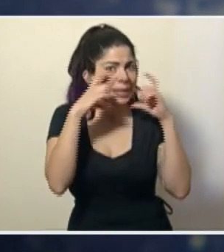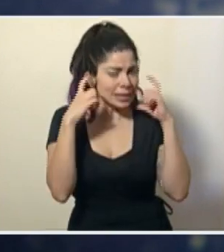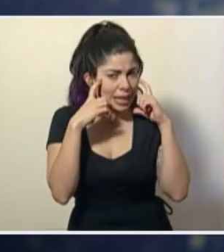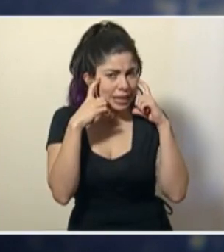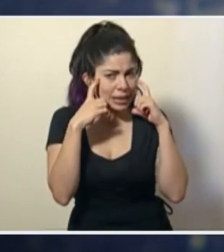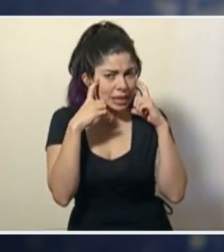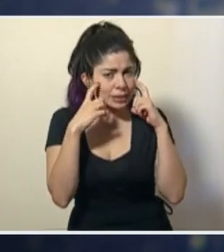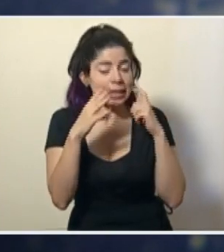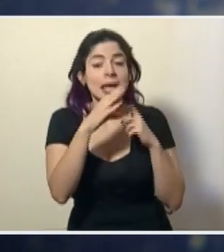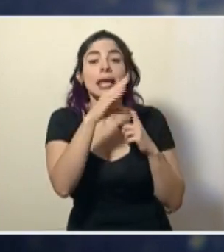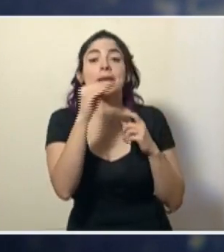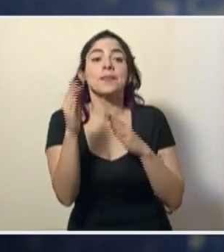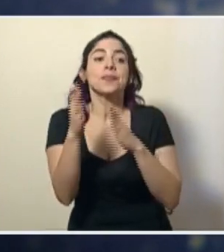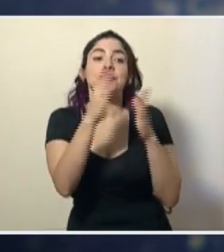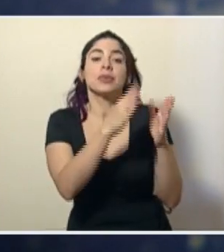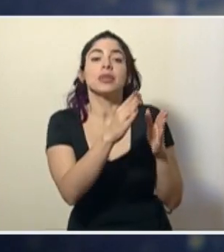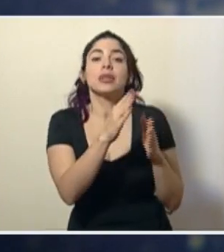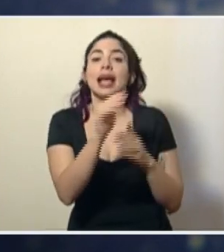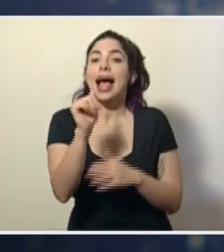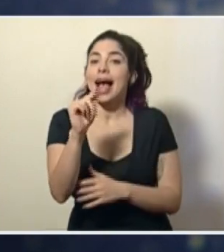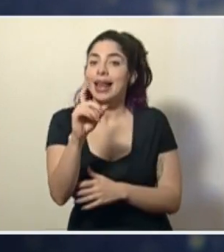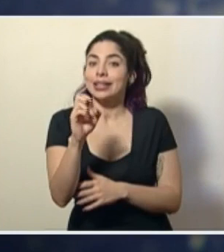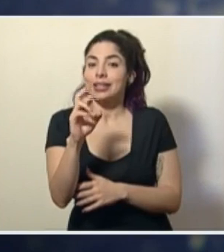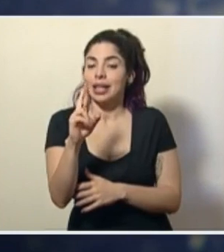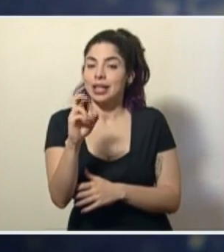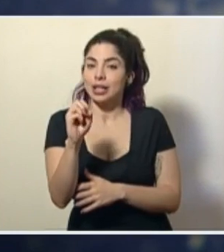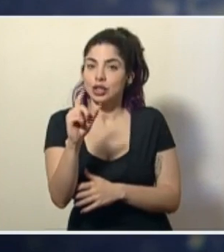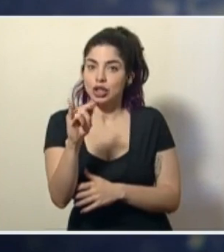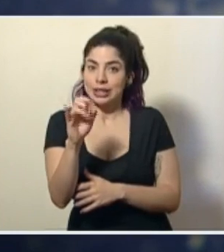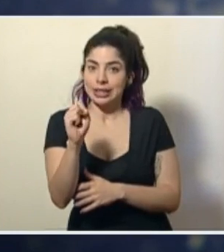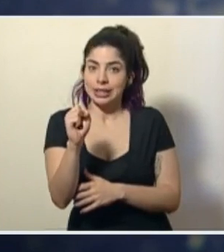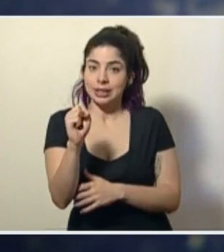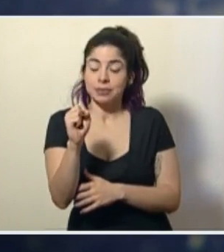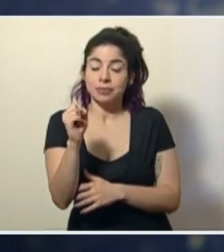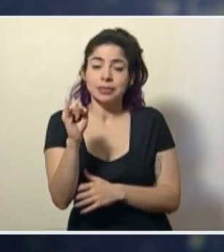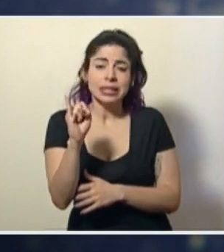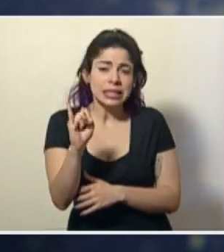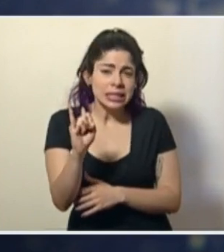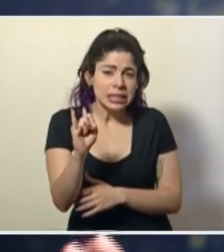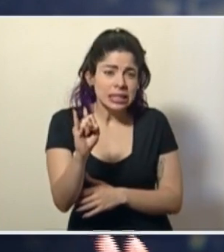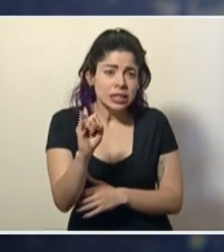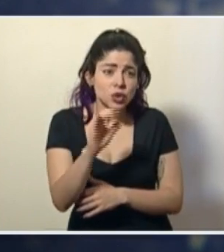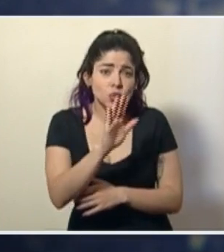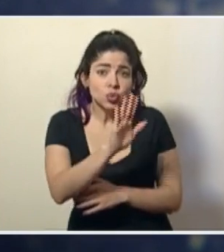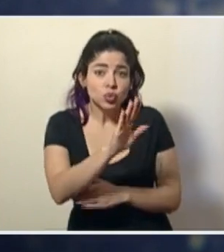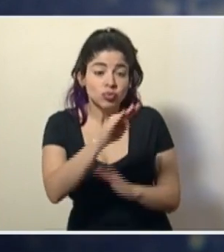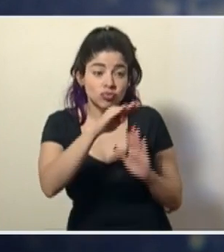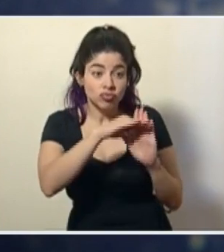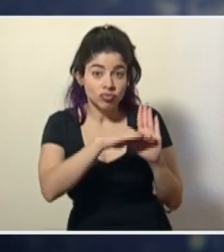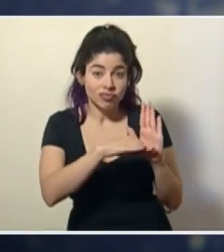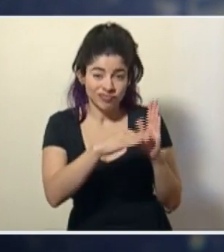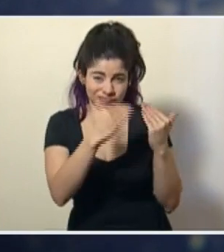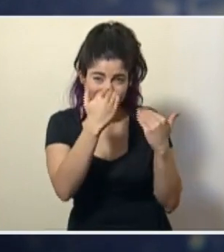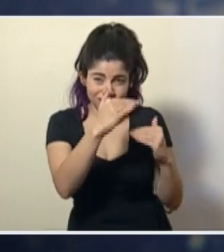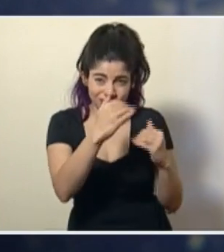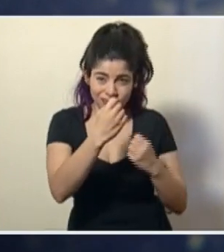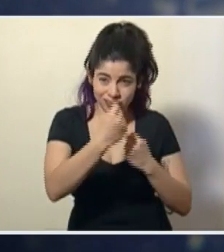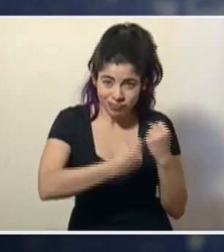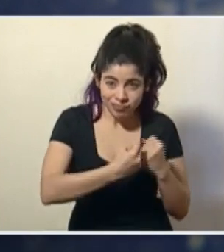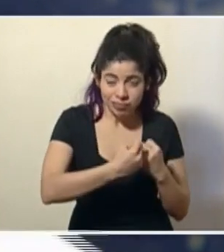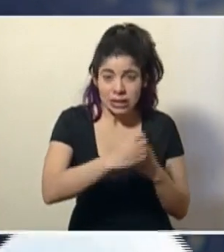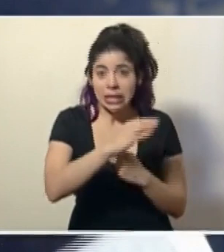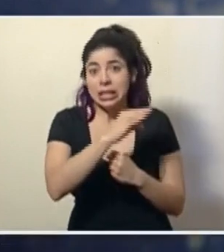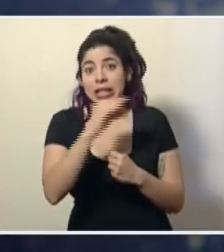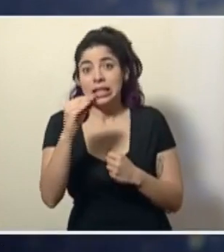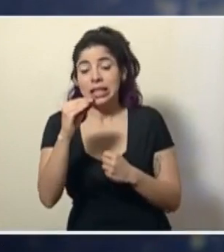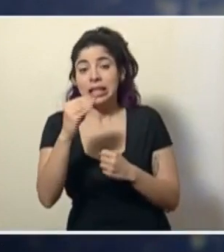mascarillas? Y para don Alexander Solís, si dentro de las medidas de restricción como la vehicular